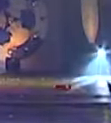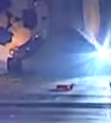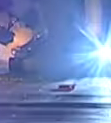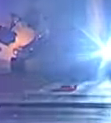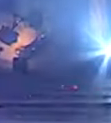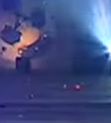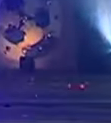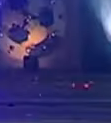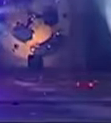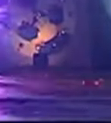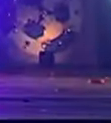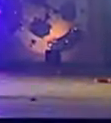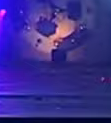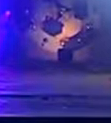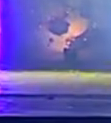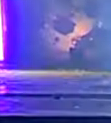Muchas gracias.